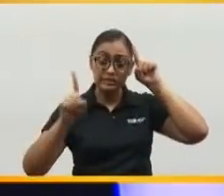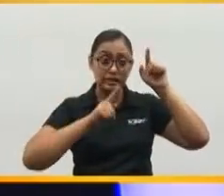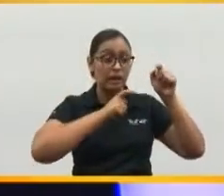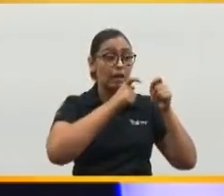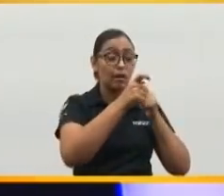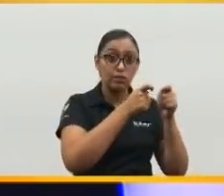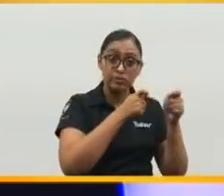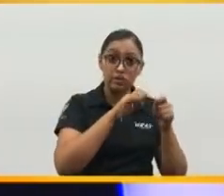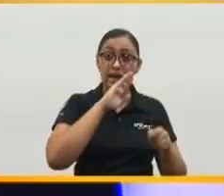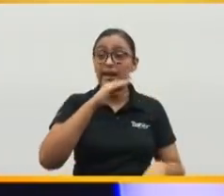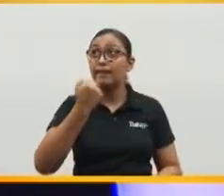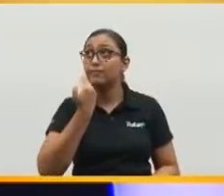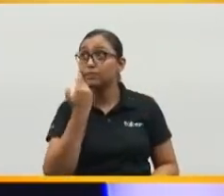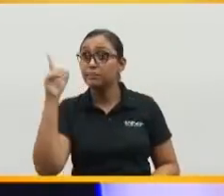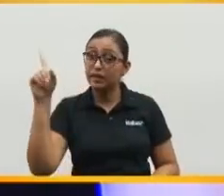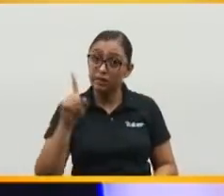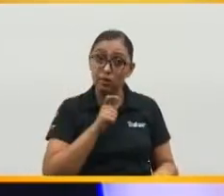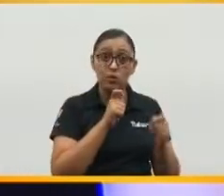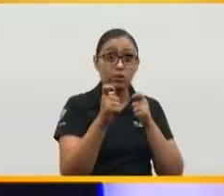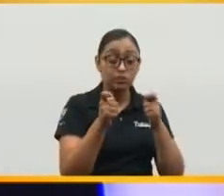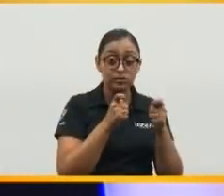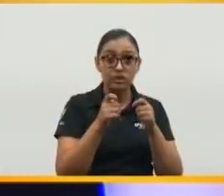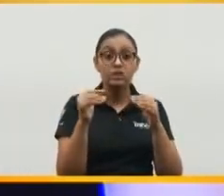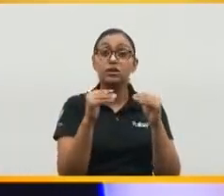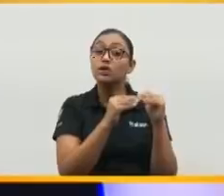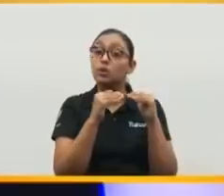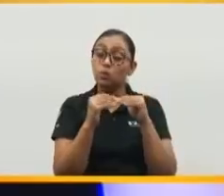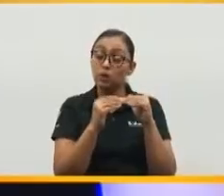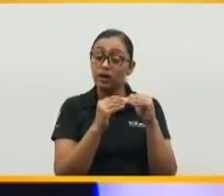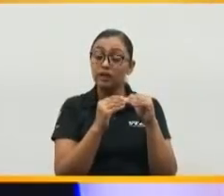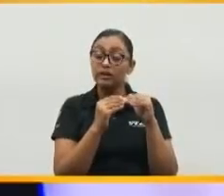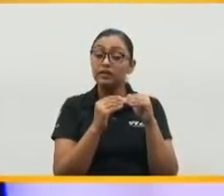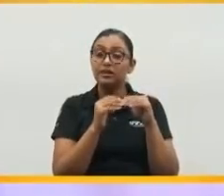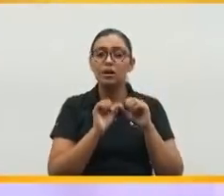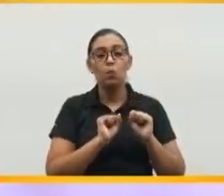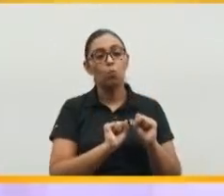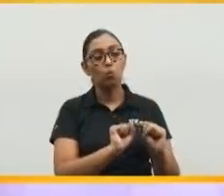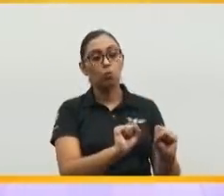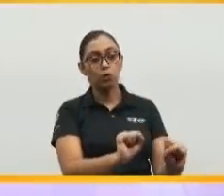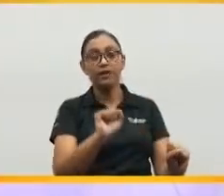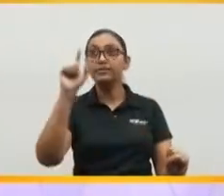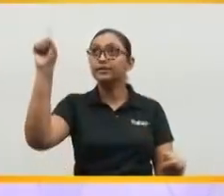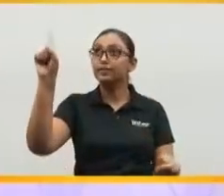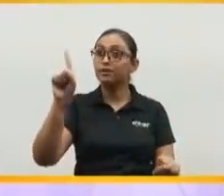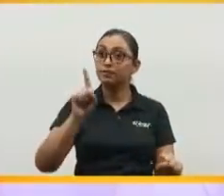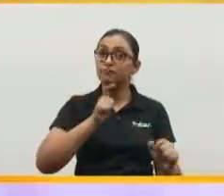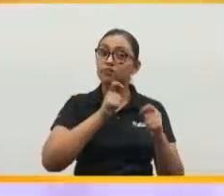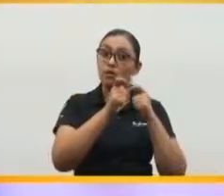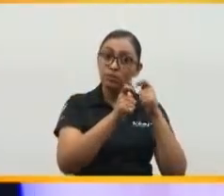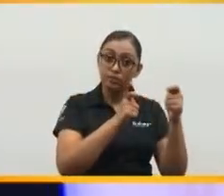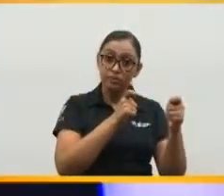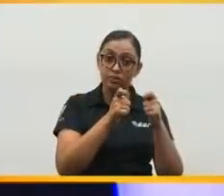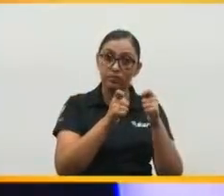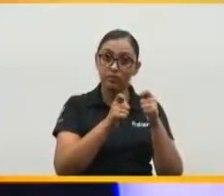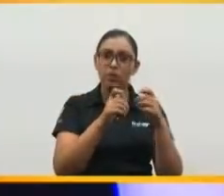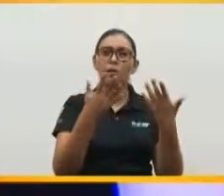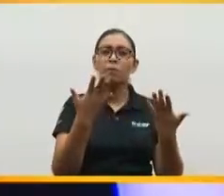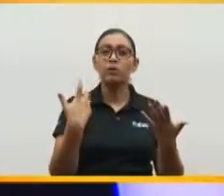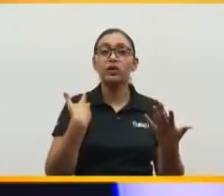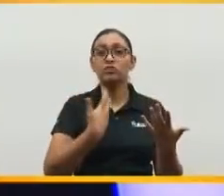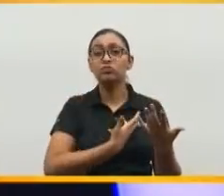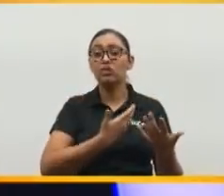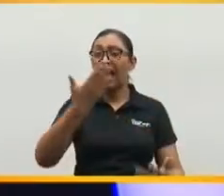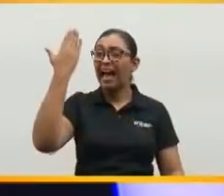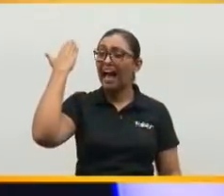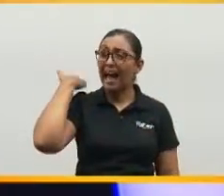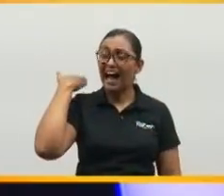voy a la última, sobre la muerte. Porque la palabra nos dice que Él fue quien nos dio vida cuando estuvimos muertos